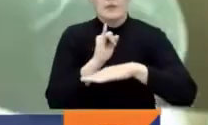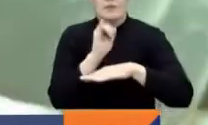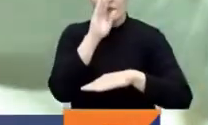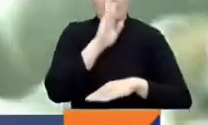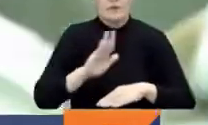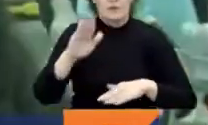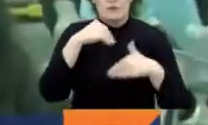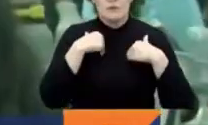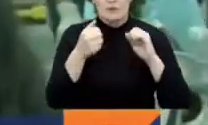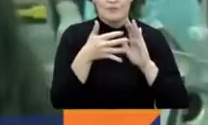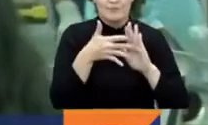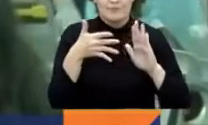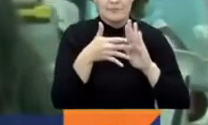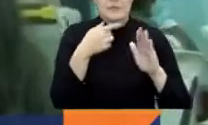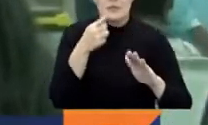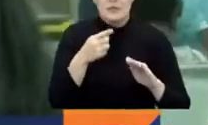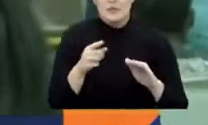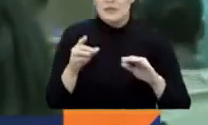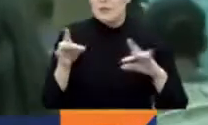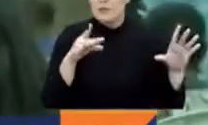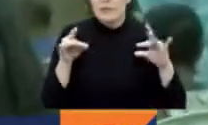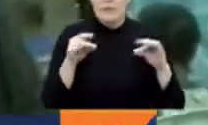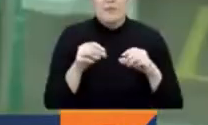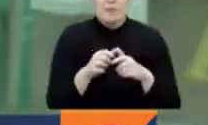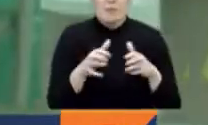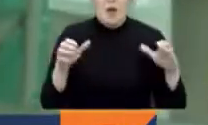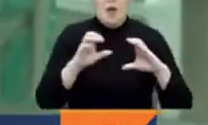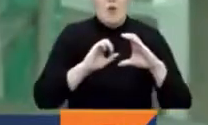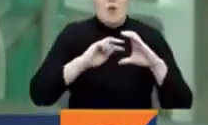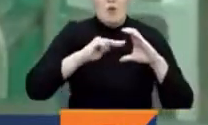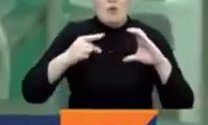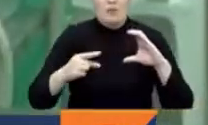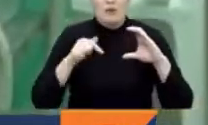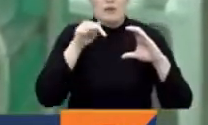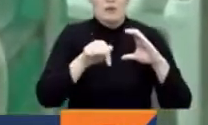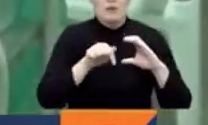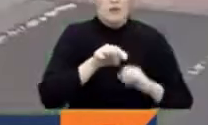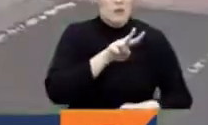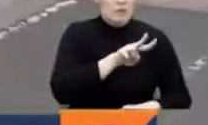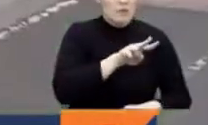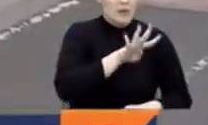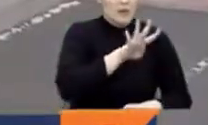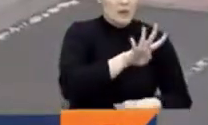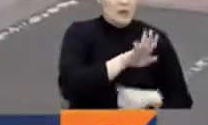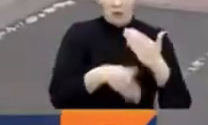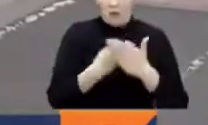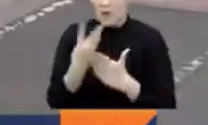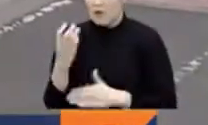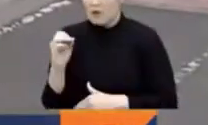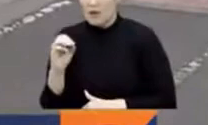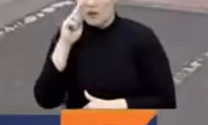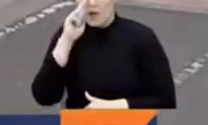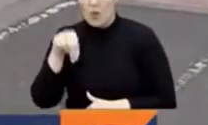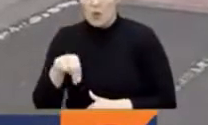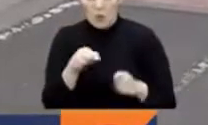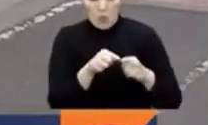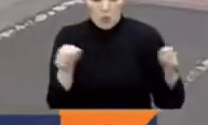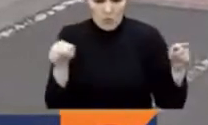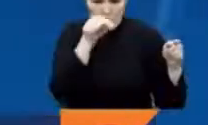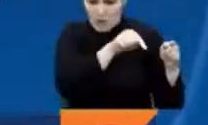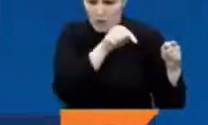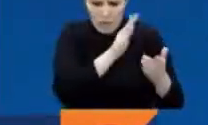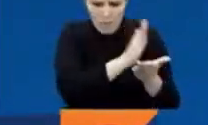confirmó el aumento de contagios de Omicron. Del total de casos diarios entre el 24 y 30 de junio, casi 50% pertenecen a esta